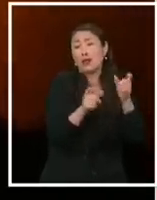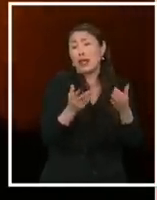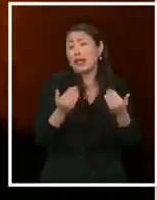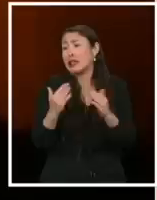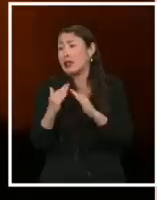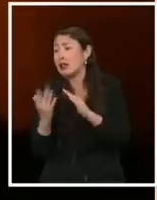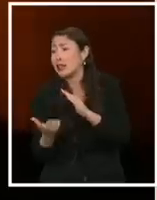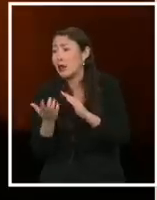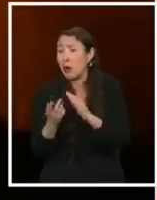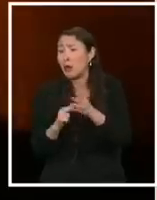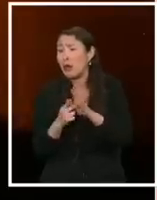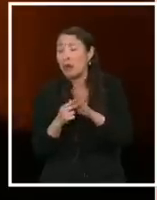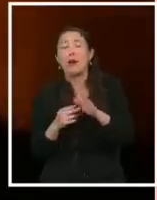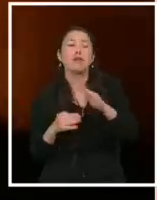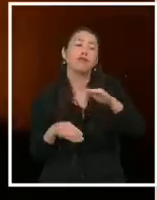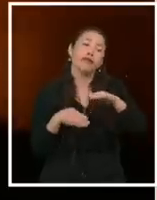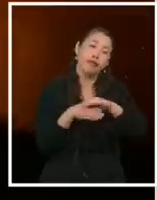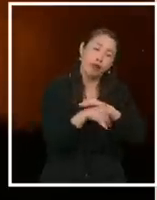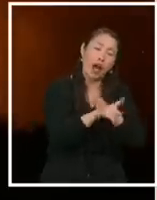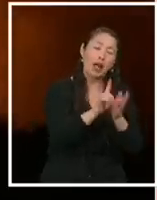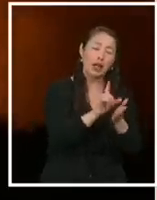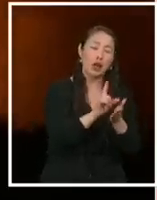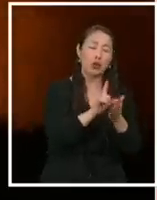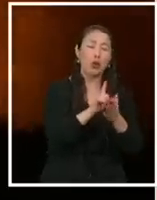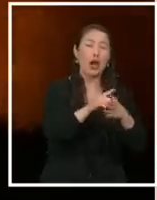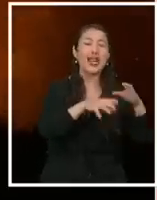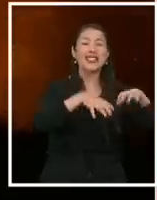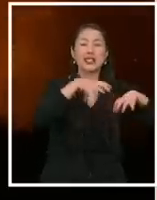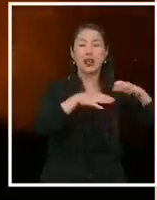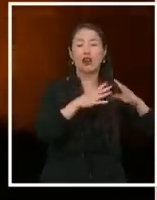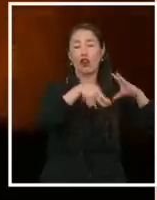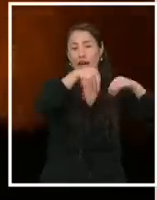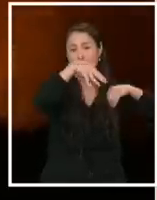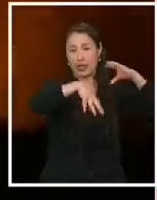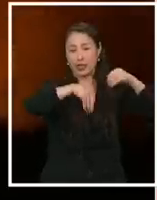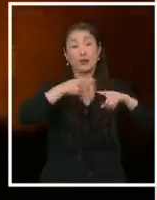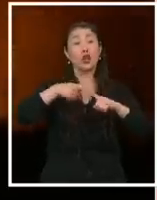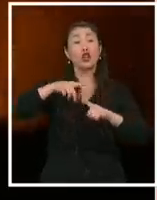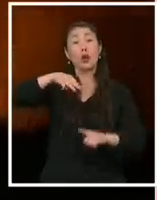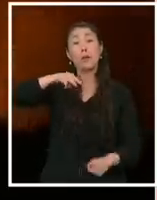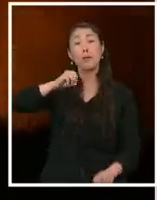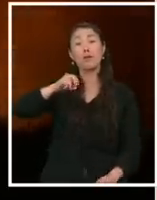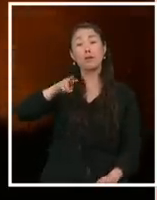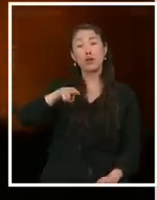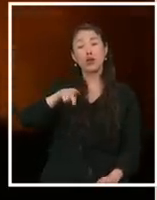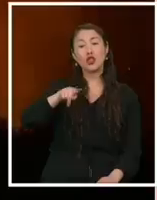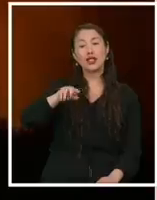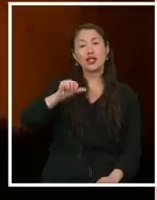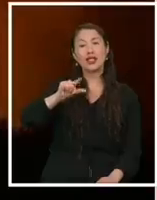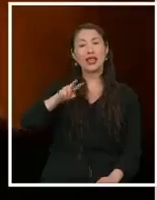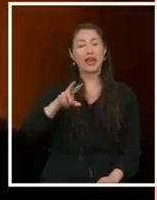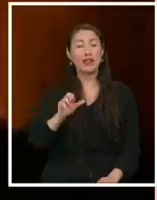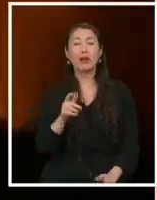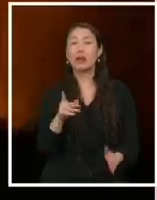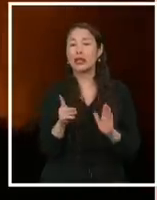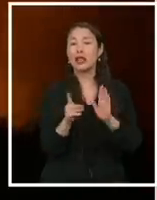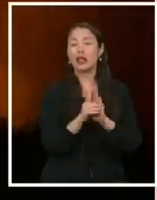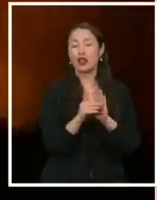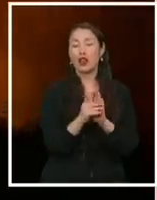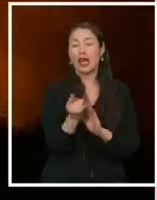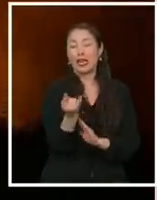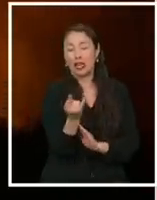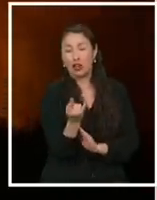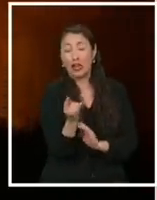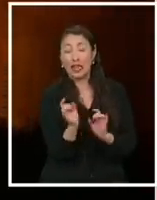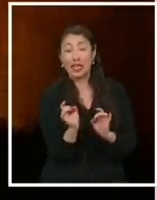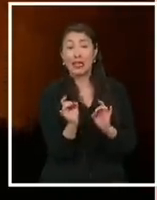necesiten. Hablamos también con el subsecretario Monsalve, quien a propósito de los decretos de catástrofe y de excepción, le señalamos